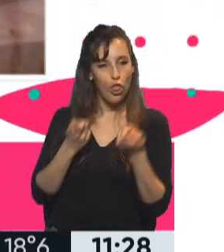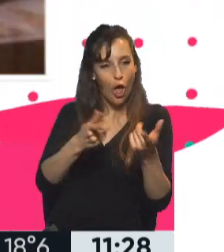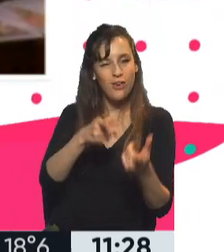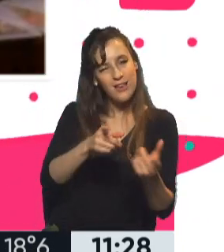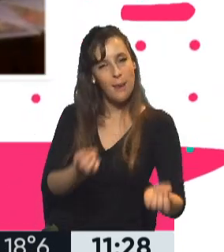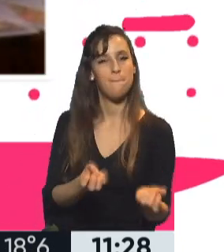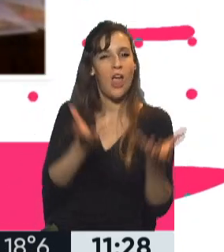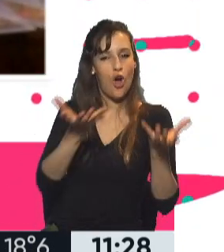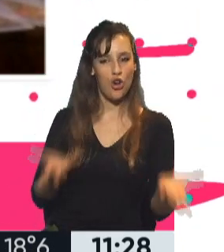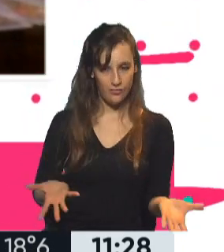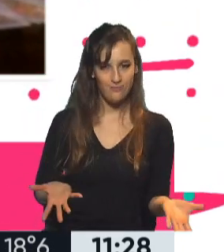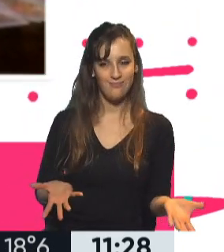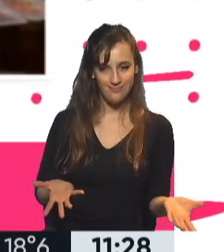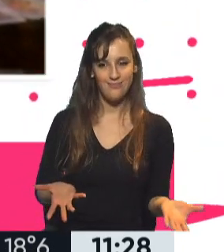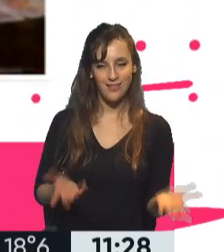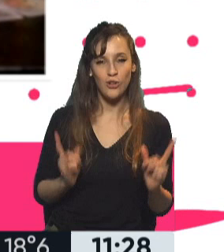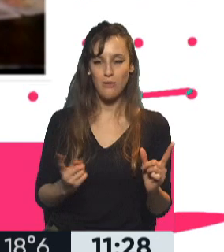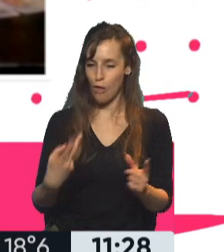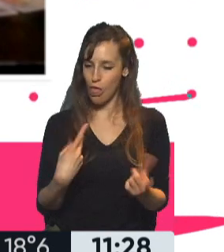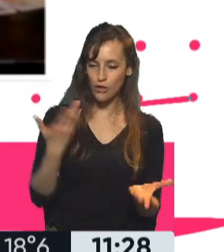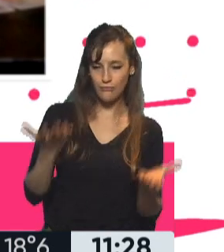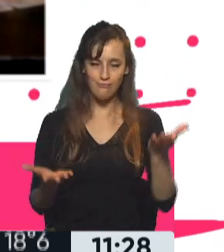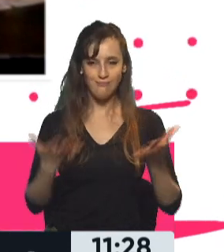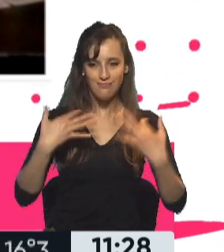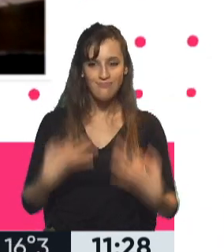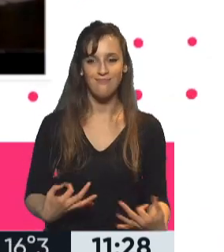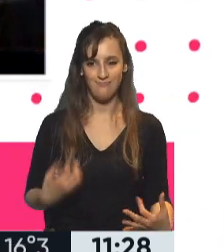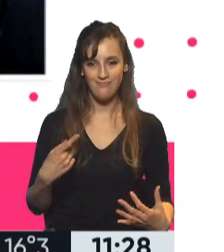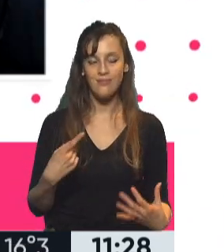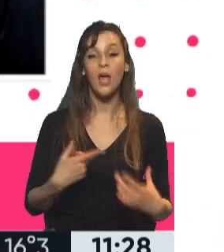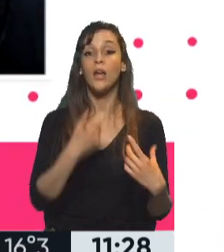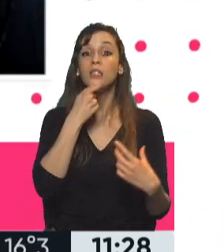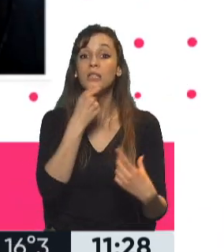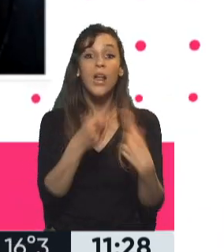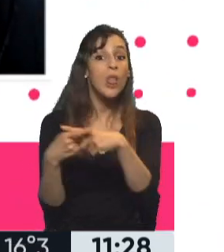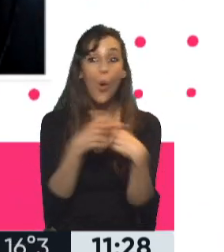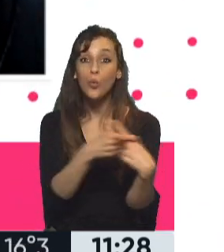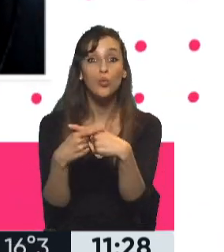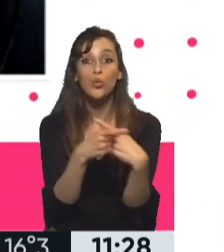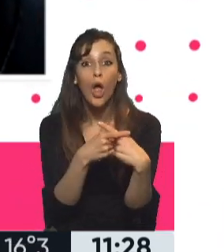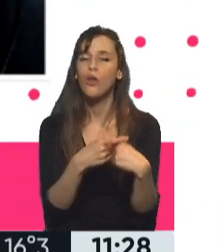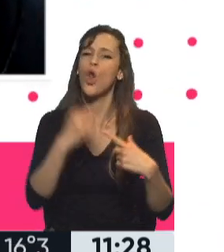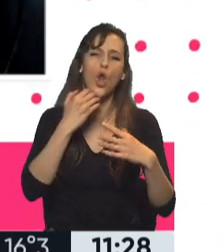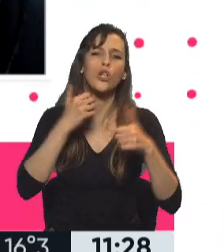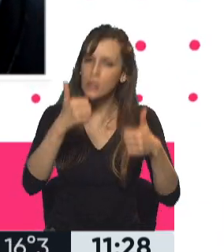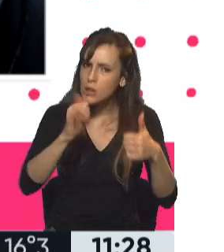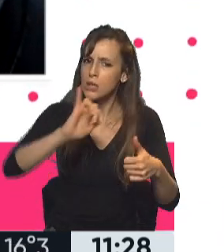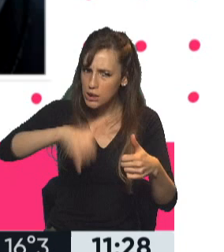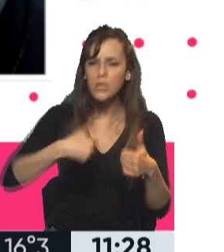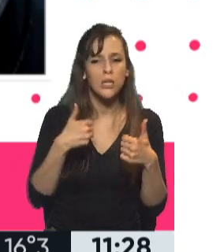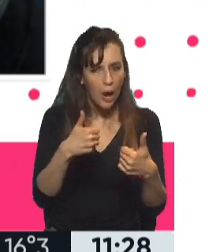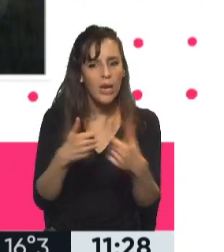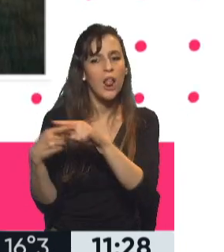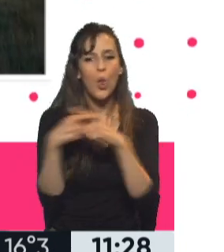positivamente sobre nosotros, y que la discusión es bienvenida, en tanto y en cuanto sea una discusión, sea un intercambio, y